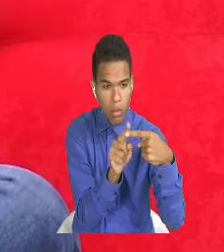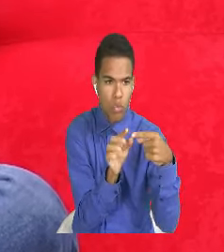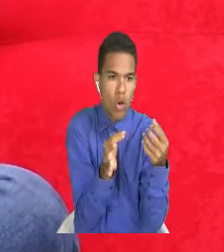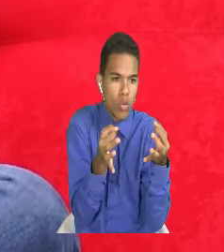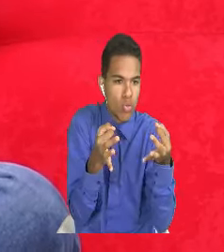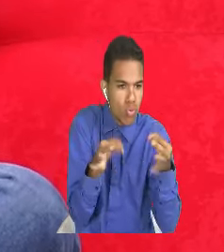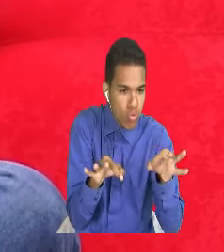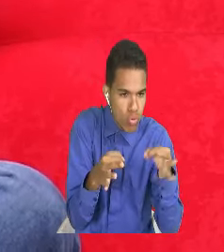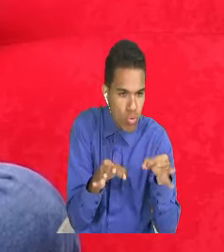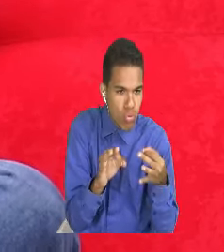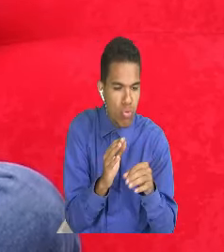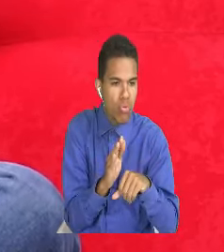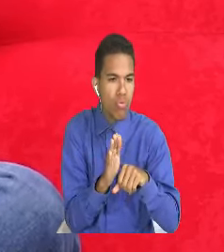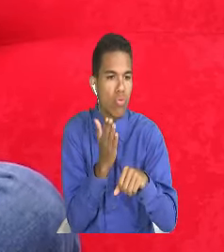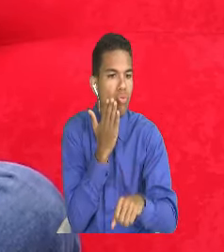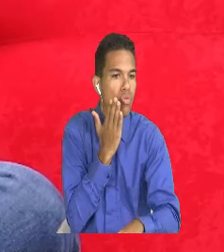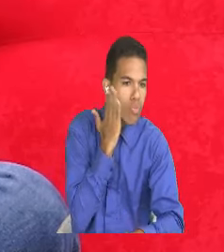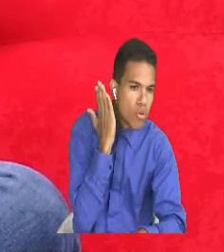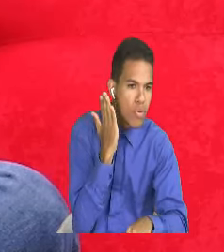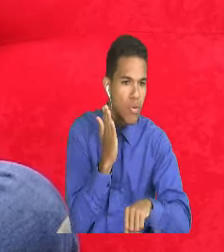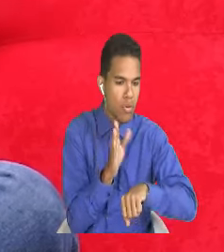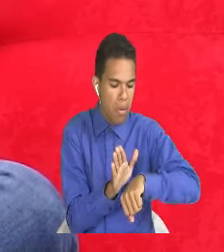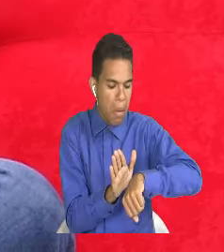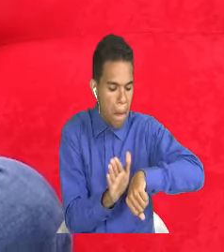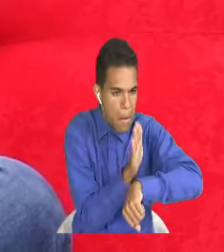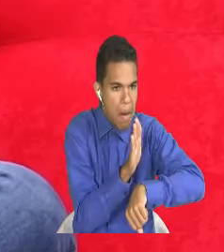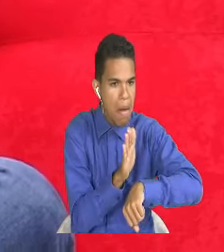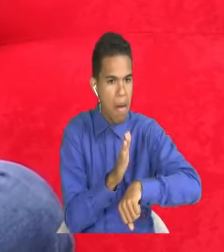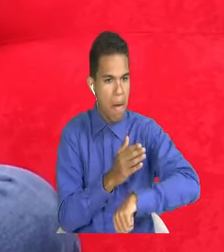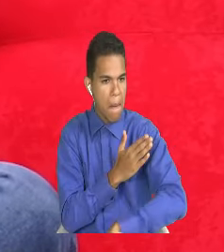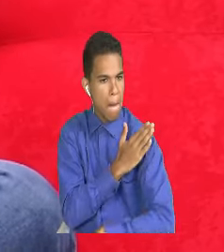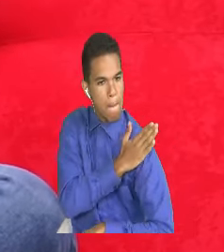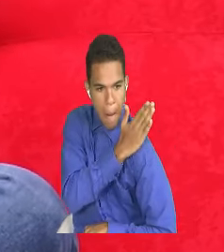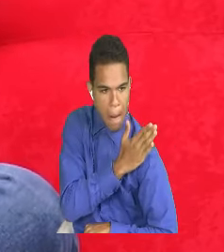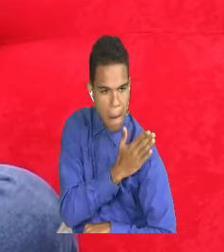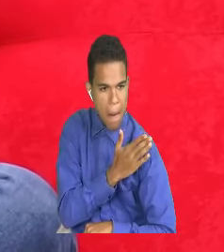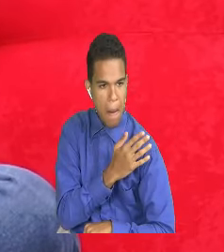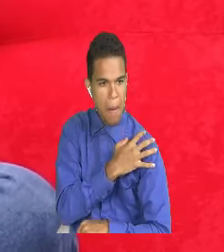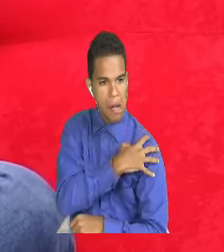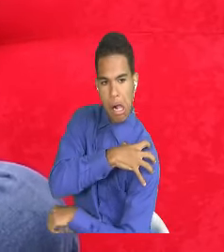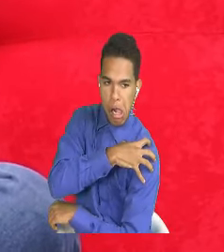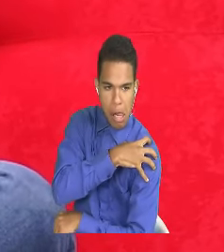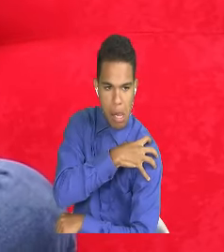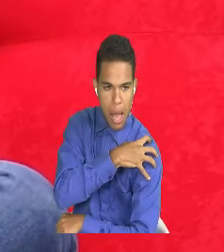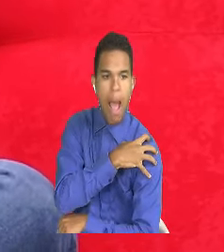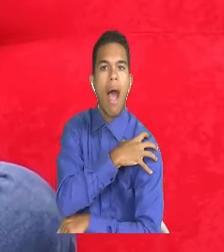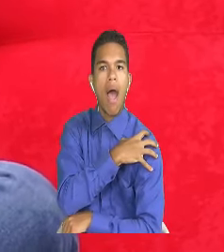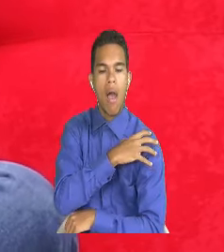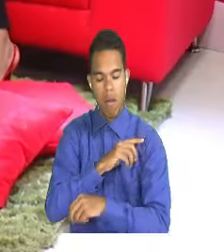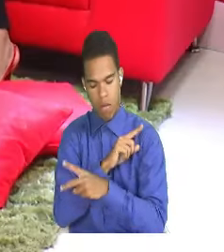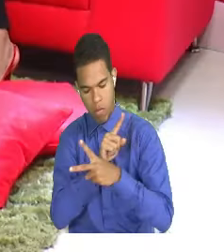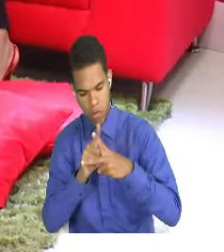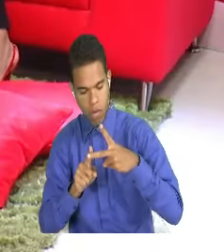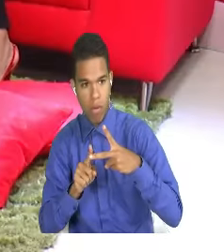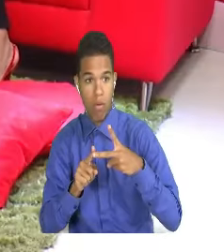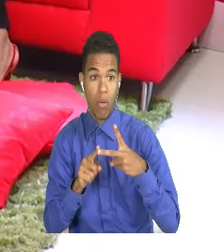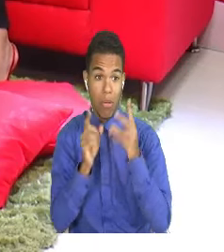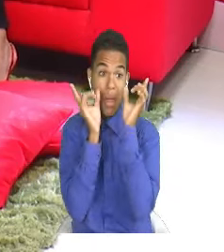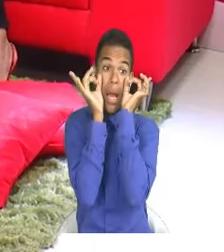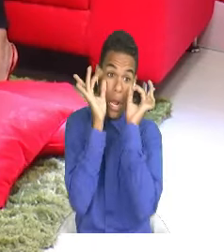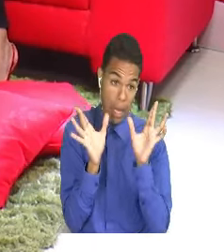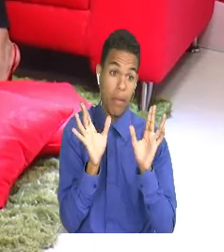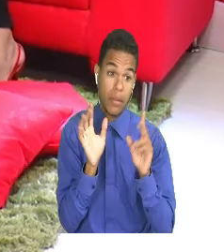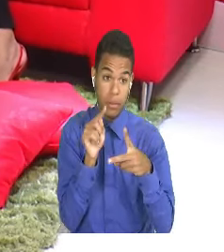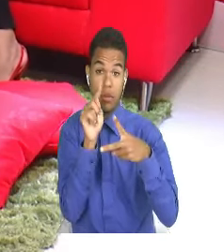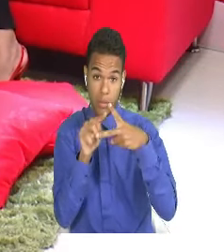diferentes para poder atender ese tipo de emergencias sin que traumatice todo el servicio de urgencias. Bueno, doctor, nosotros tenemos